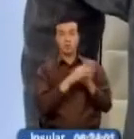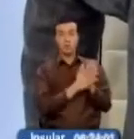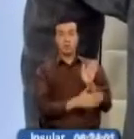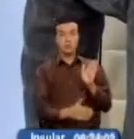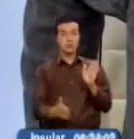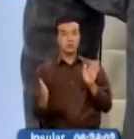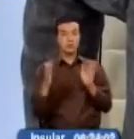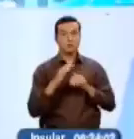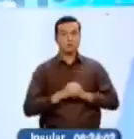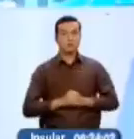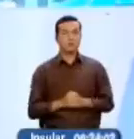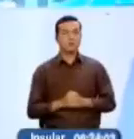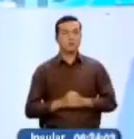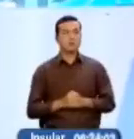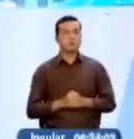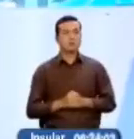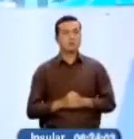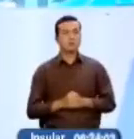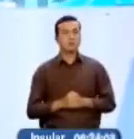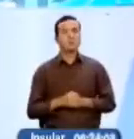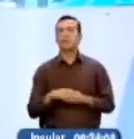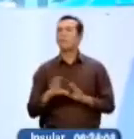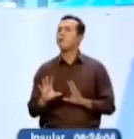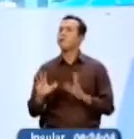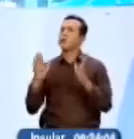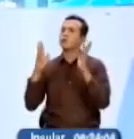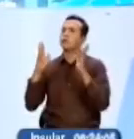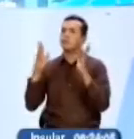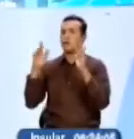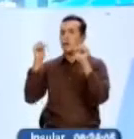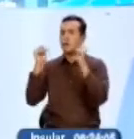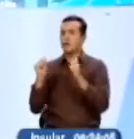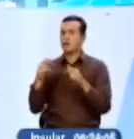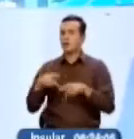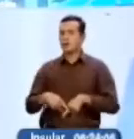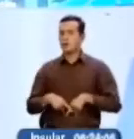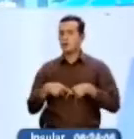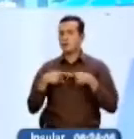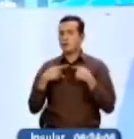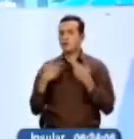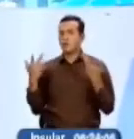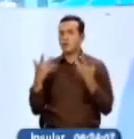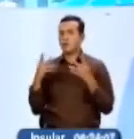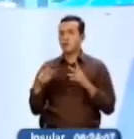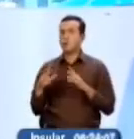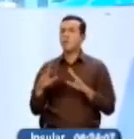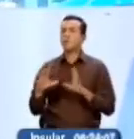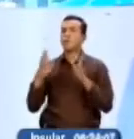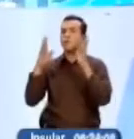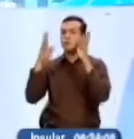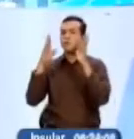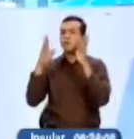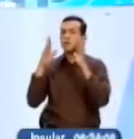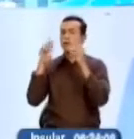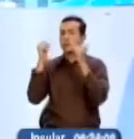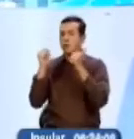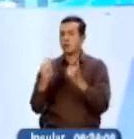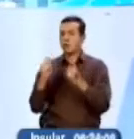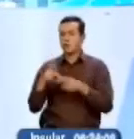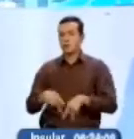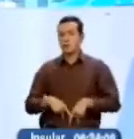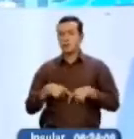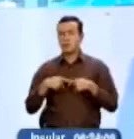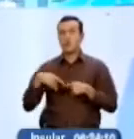de bueno el festival de artes vivas el festival de artes vivas de